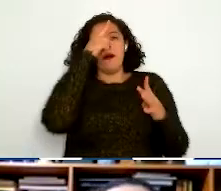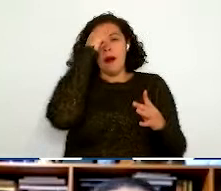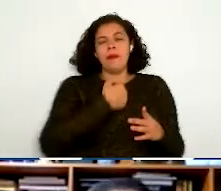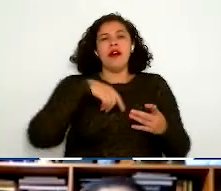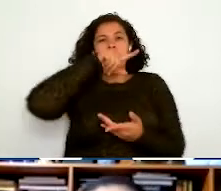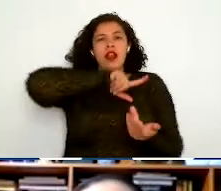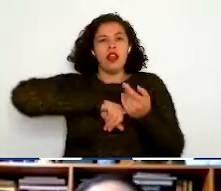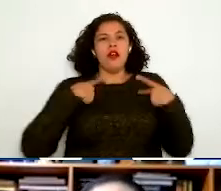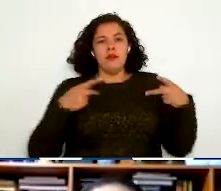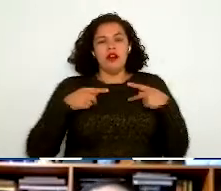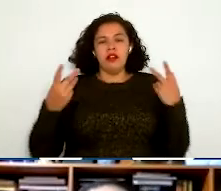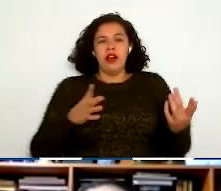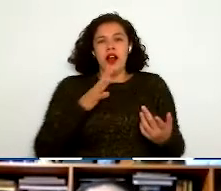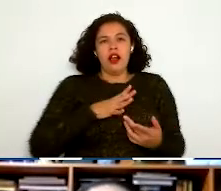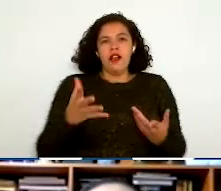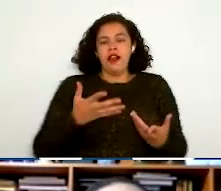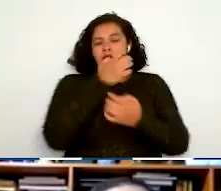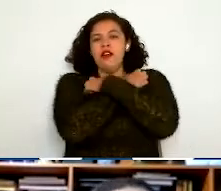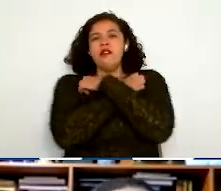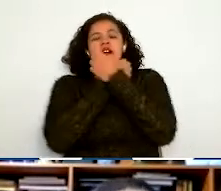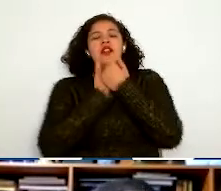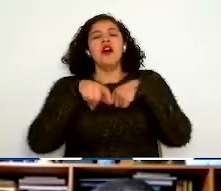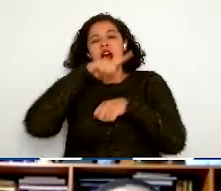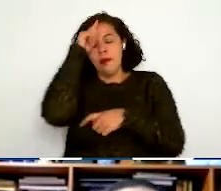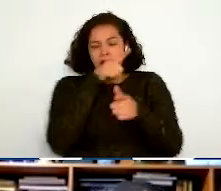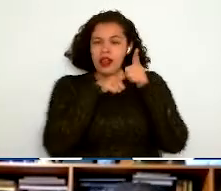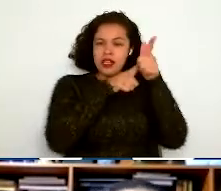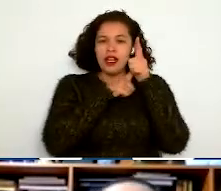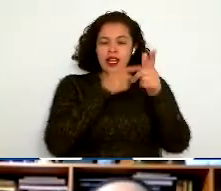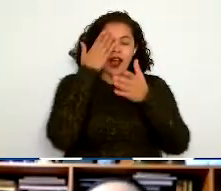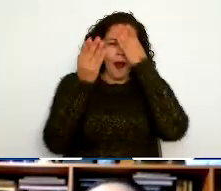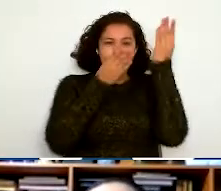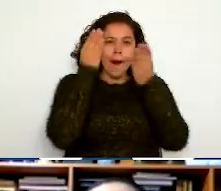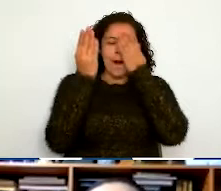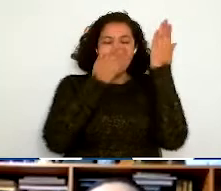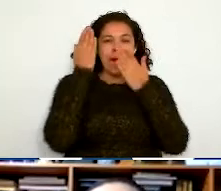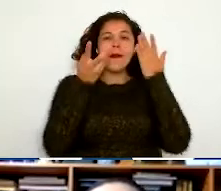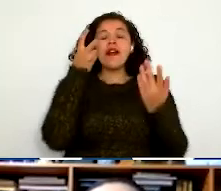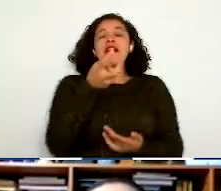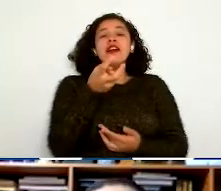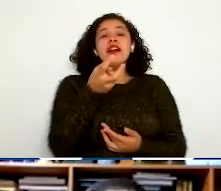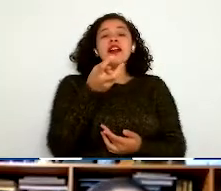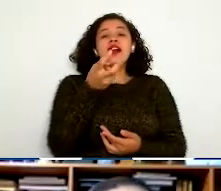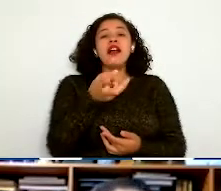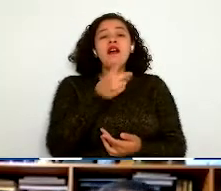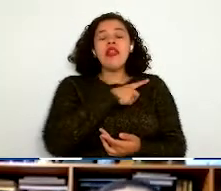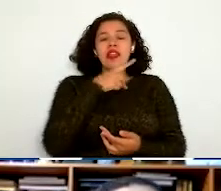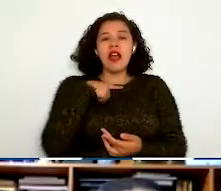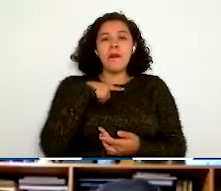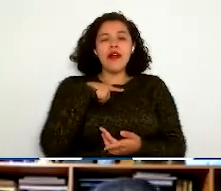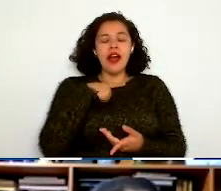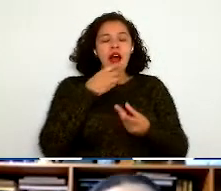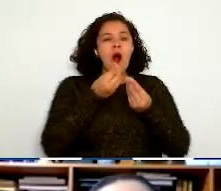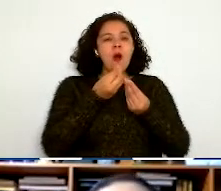dentro del personal esa educación social de mejoramiento continuo. Porque eso se tiene que ir, es como una